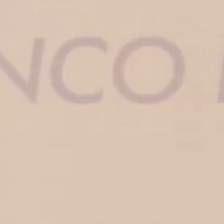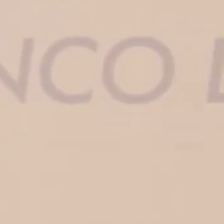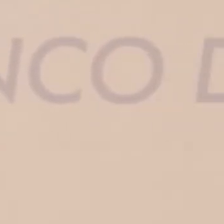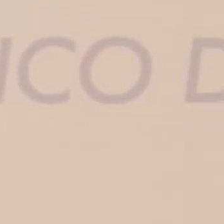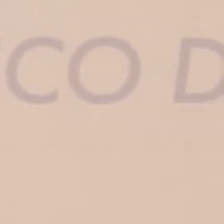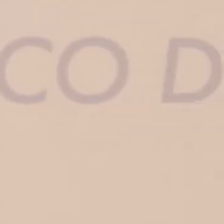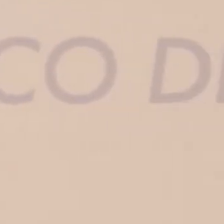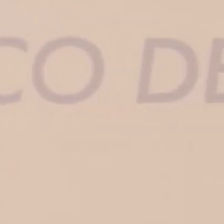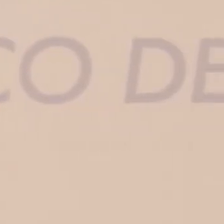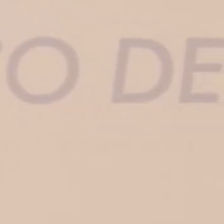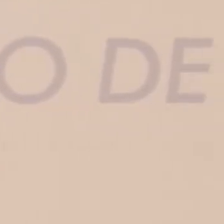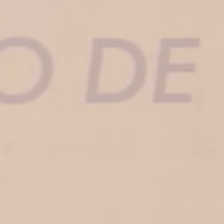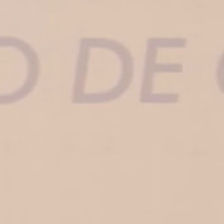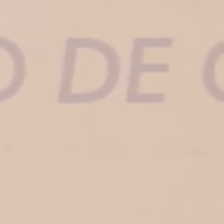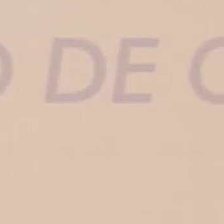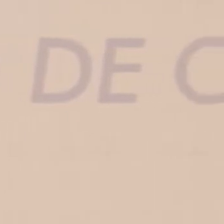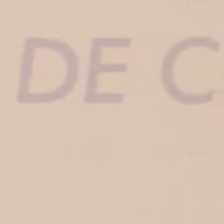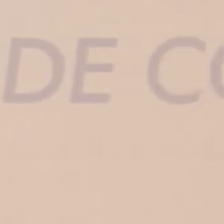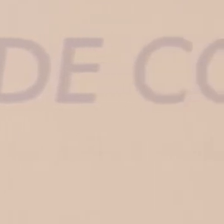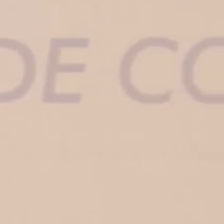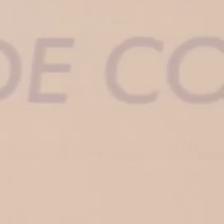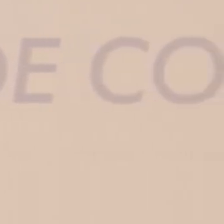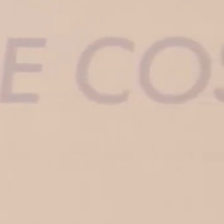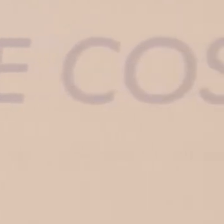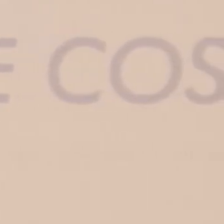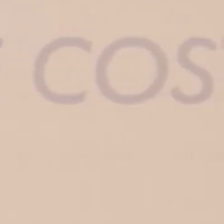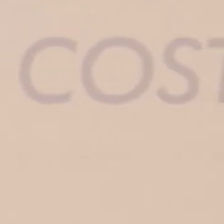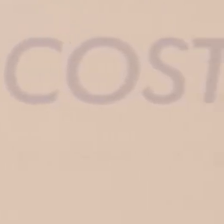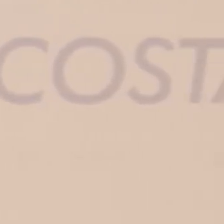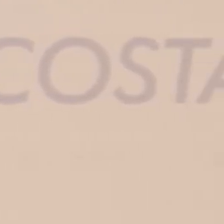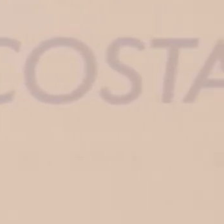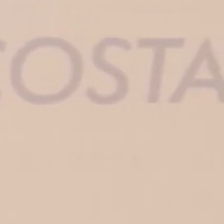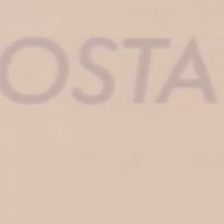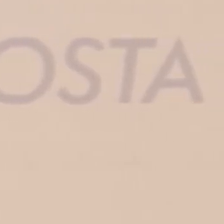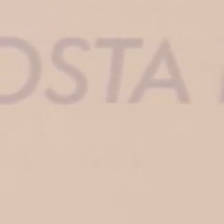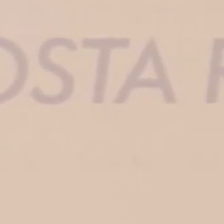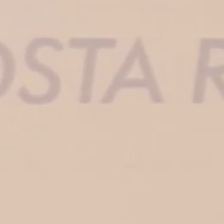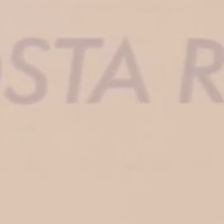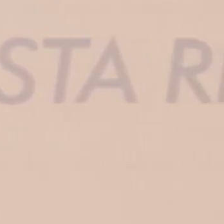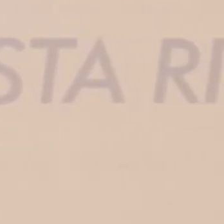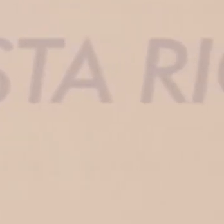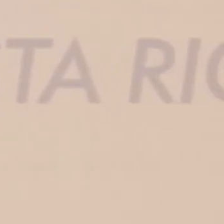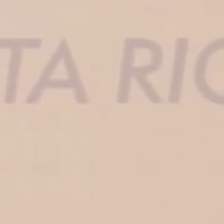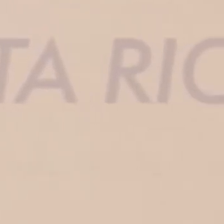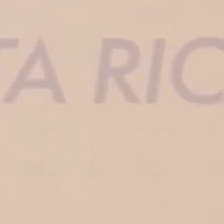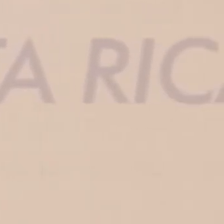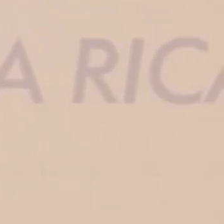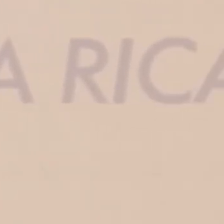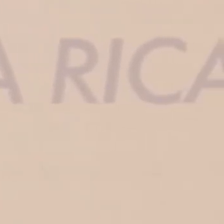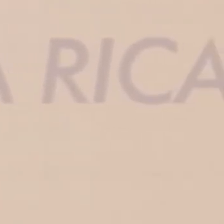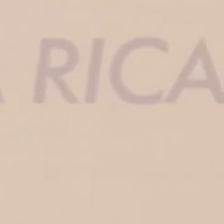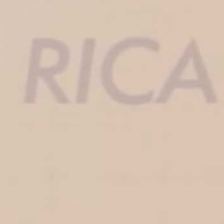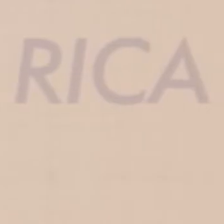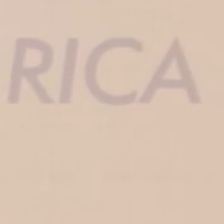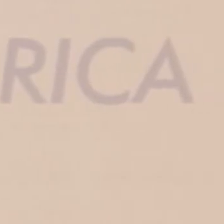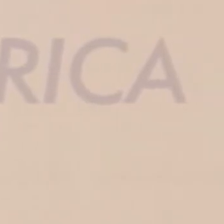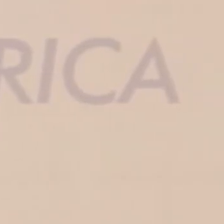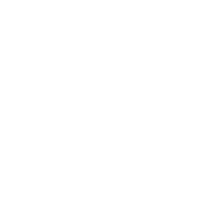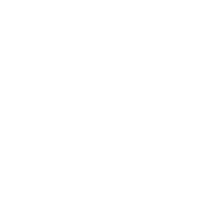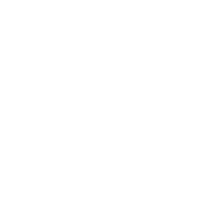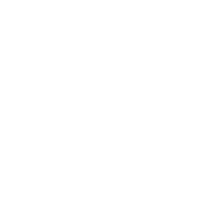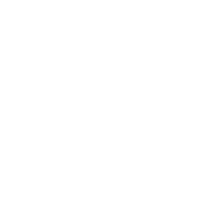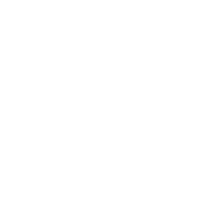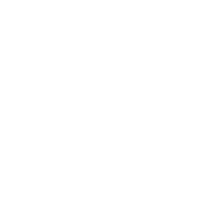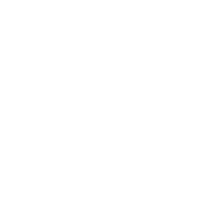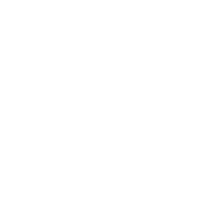Puedes solicitar todos los detalles de forma virtual completamente autogestionada ingresando a BCR Directo. Para consultas o dudas,